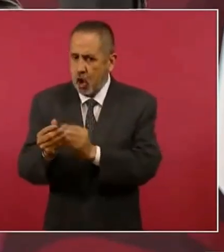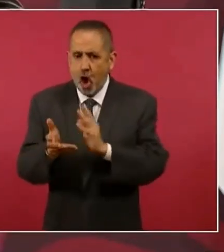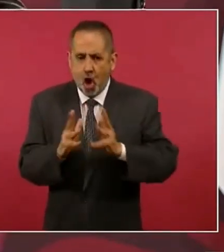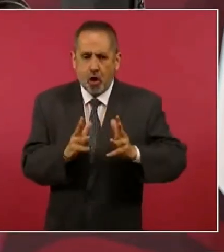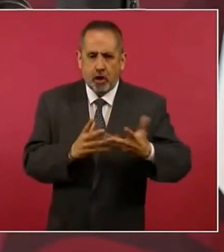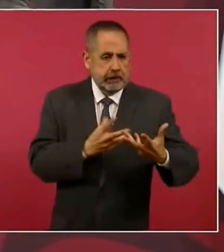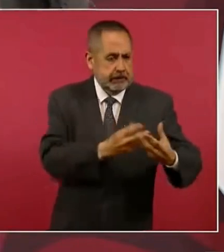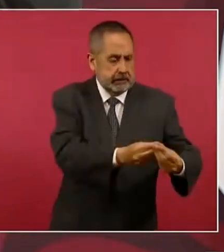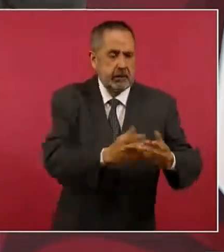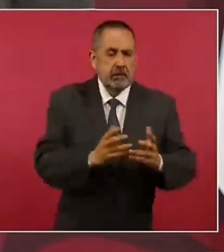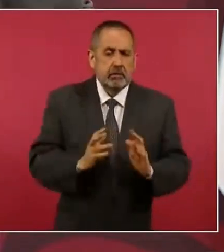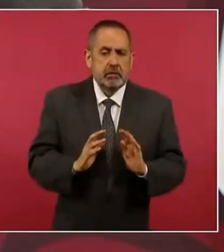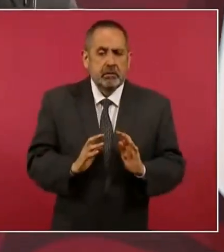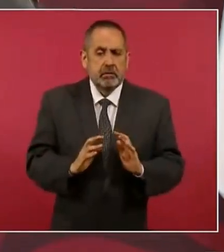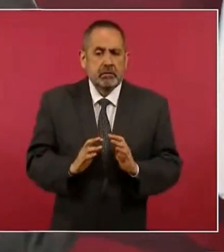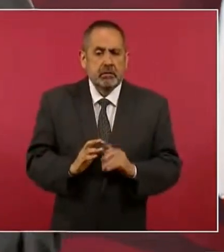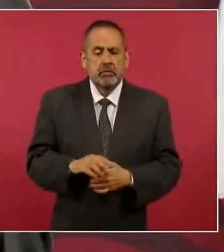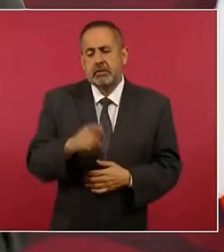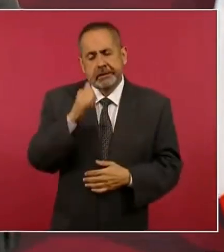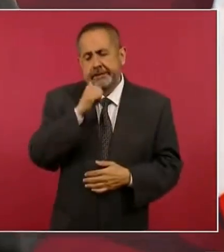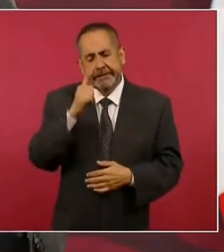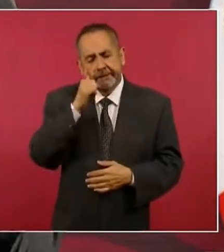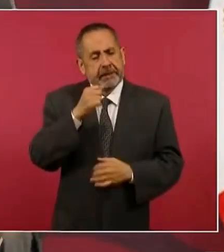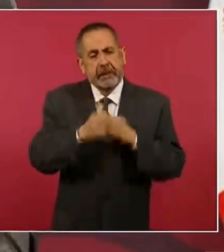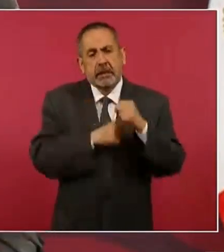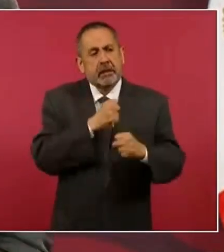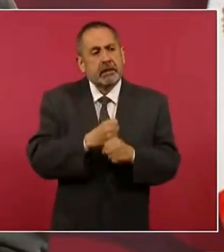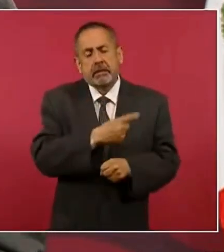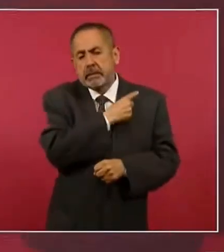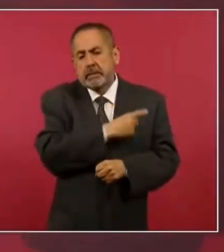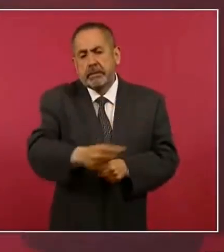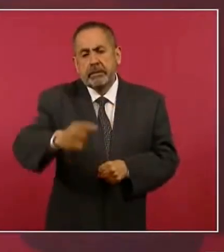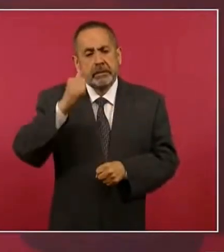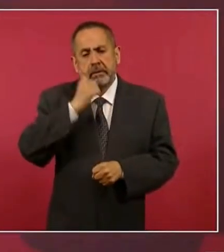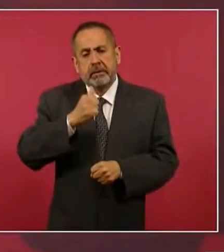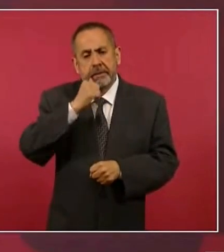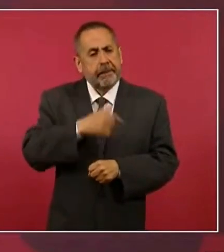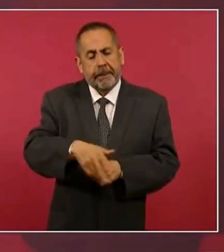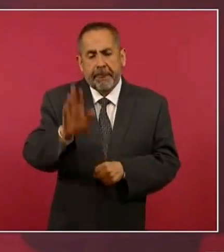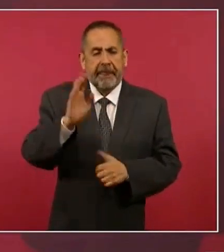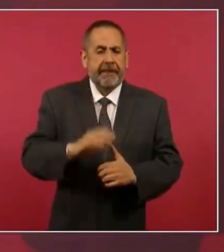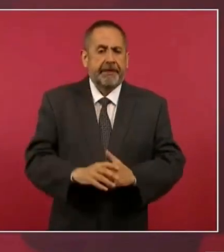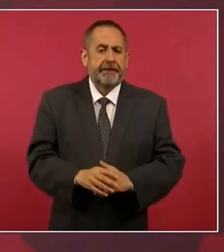Pero sí ha existido el conservadurismo, siempre.